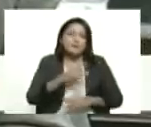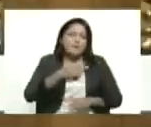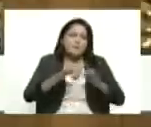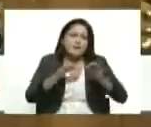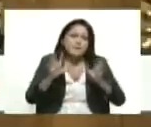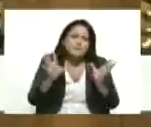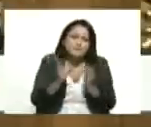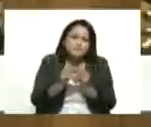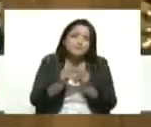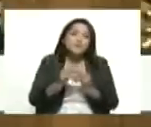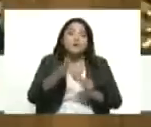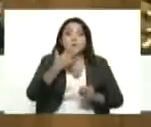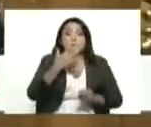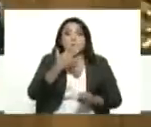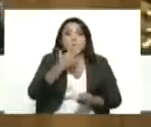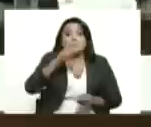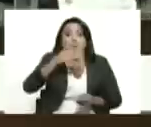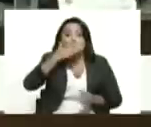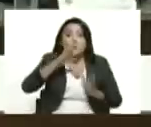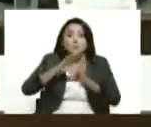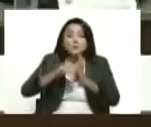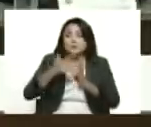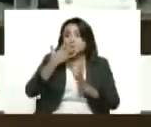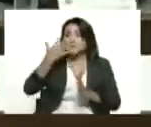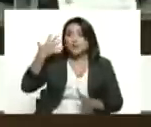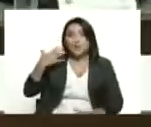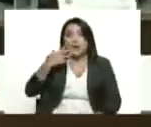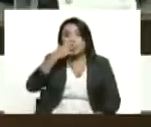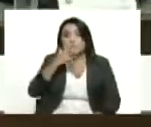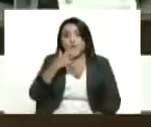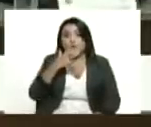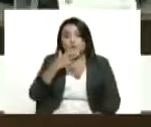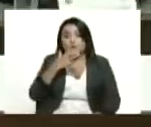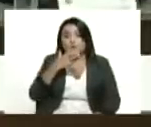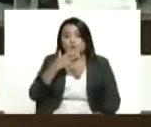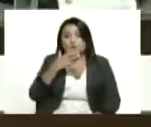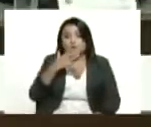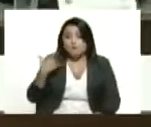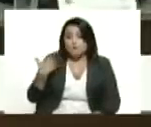Si alguien cometió un delito hace 5 años, le sale esta ley también.